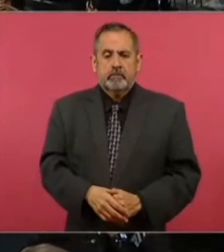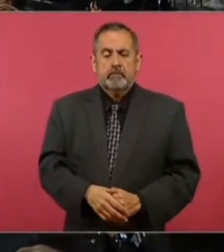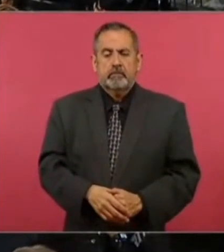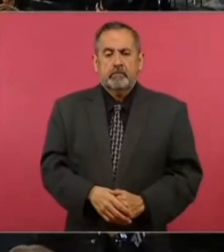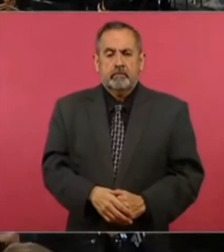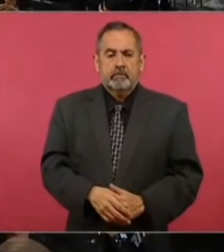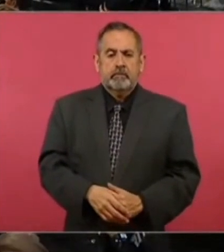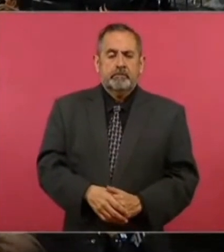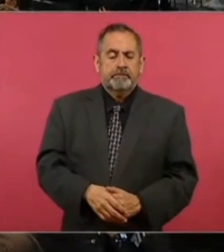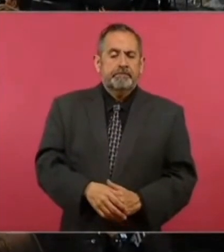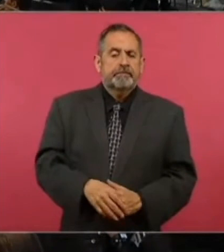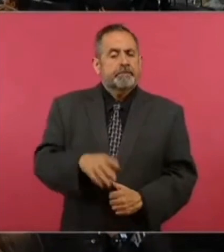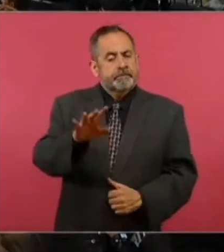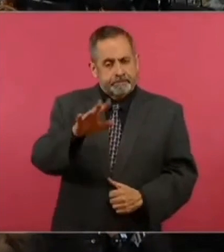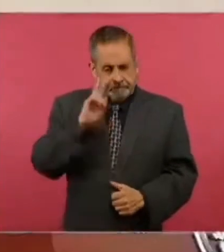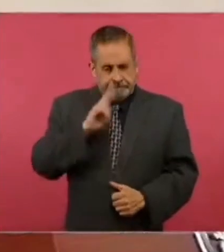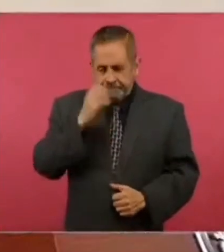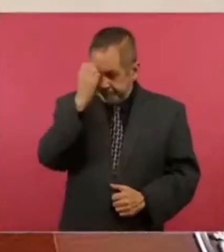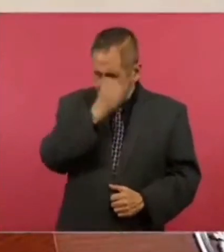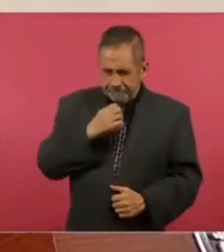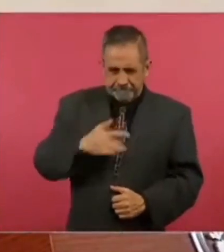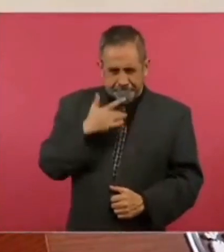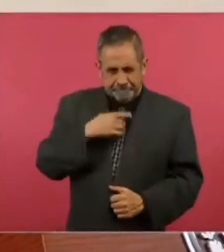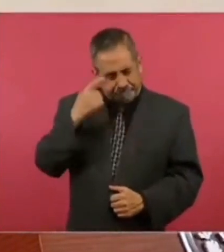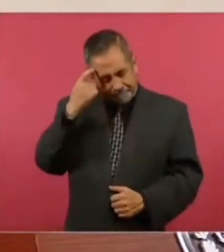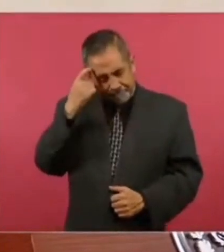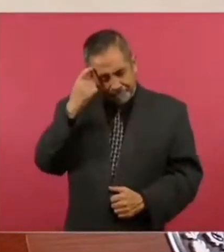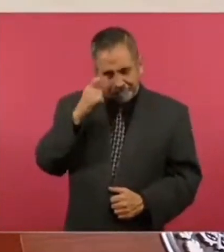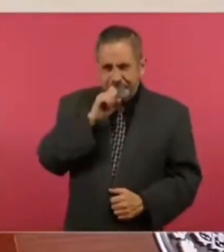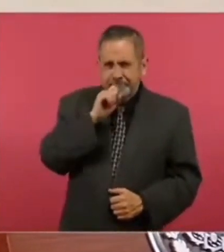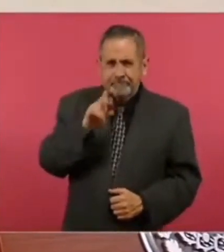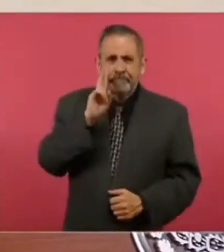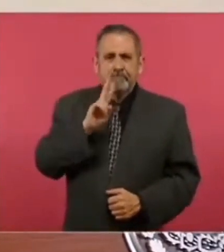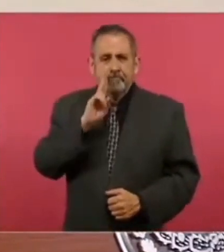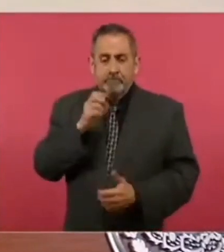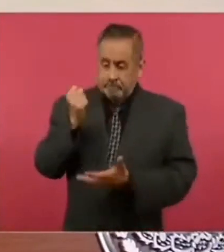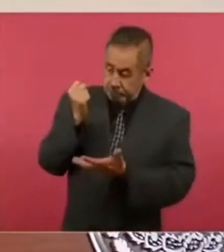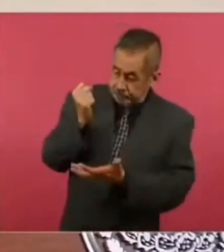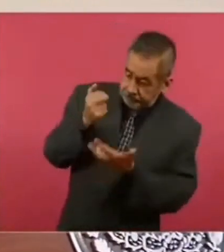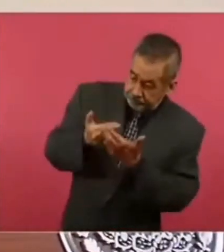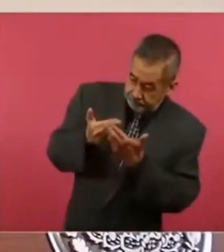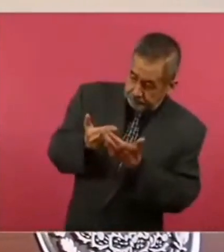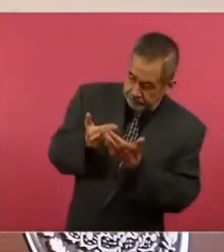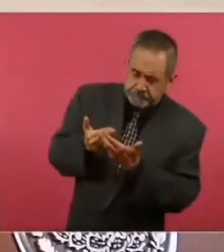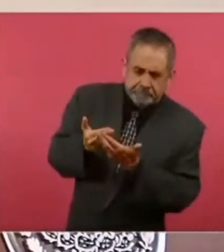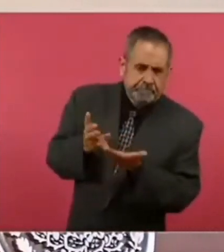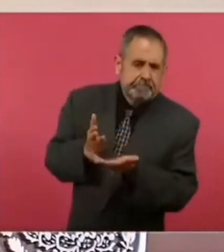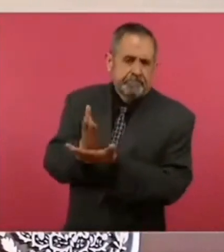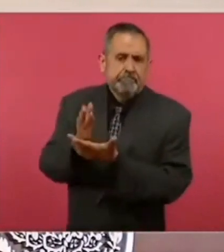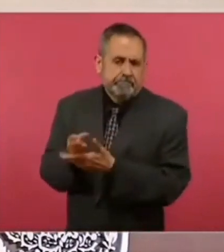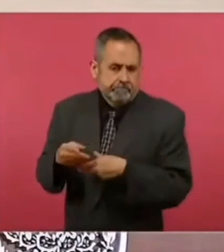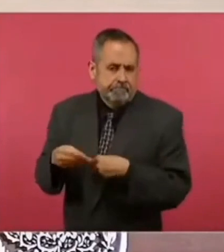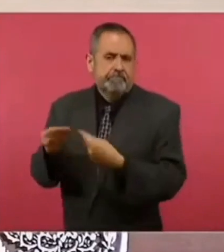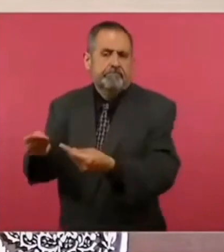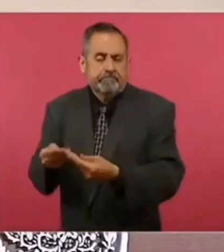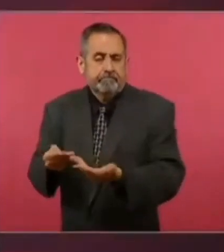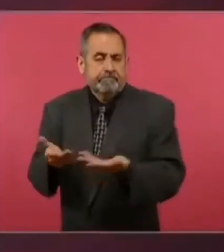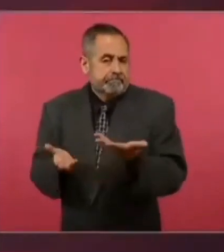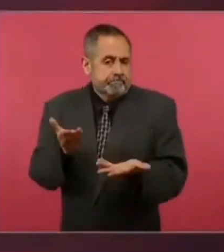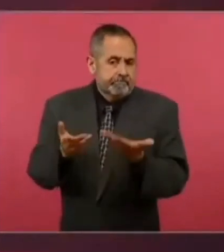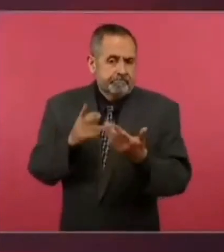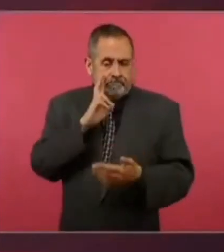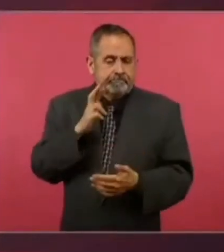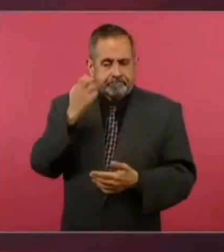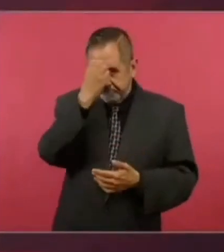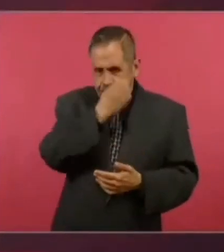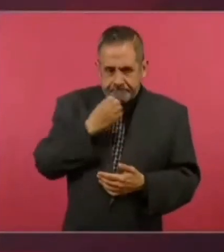estamos analizando. Es una cuestión también de disponibilidad de recursos, ¿sí? Para el